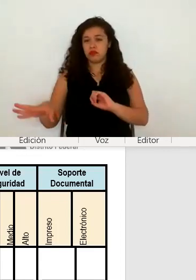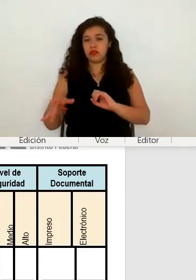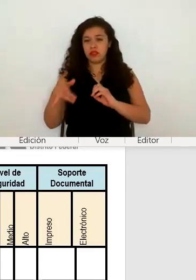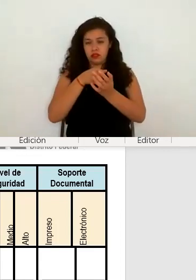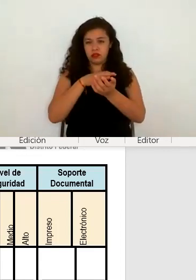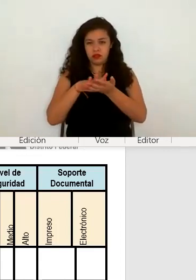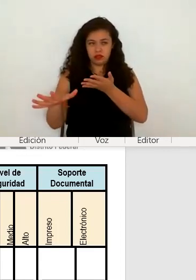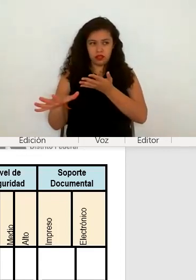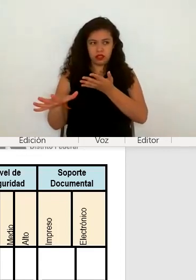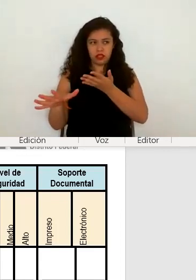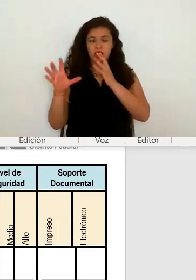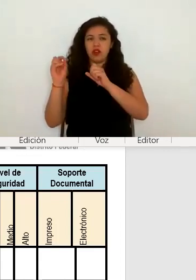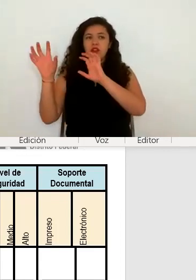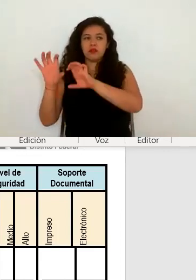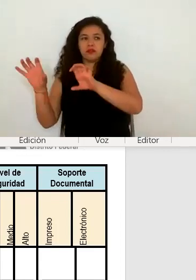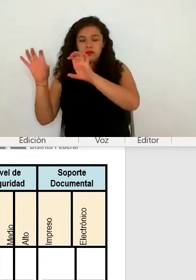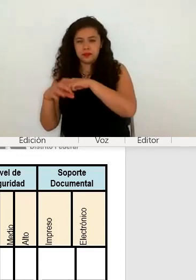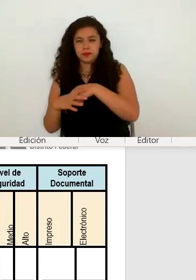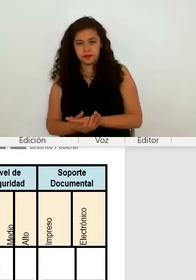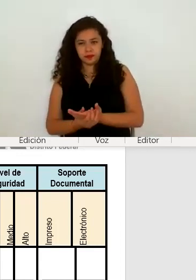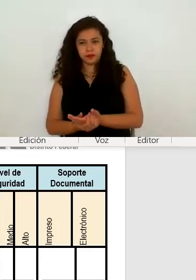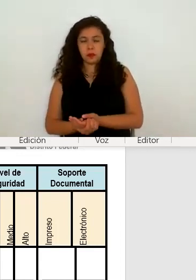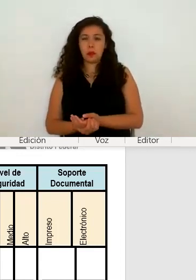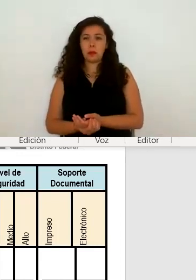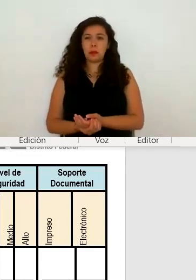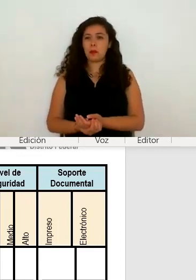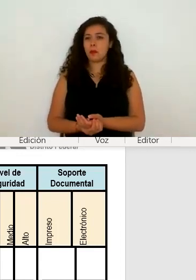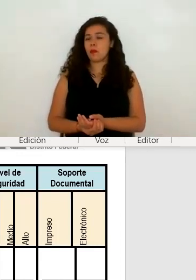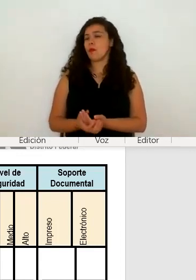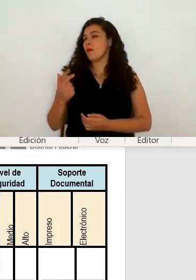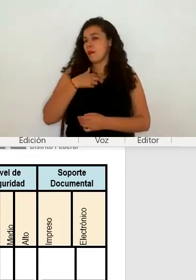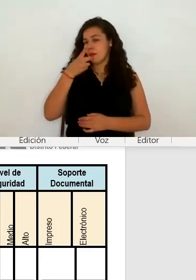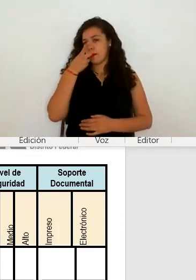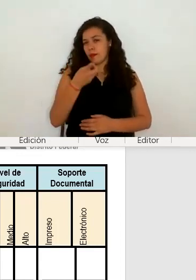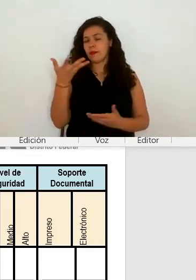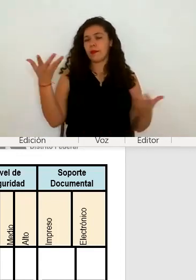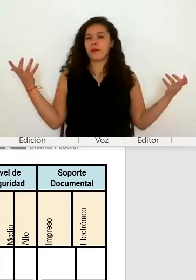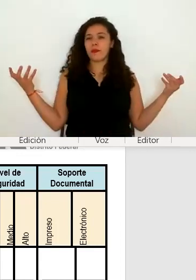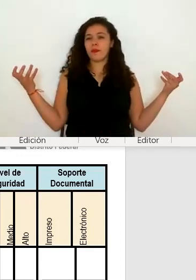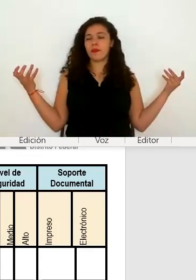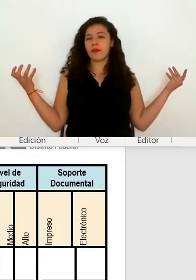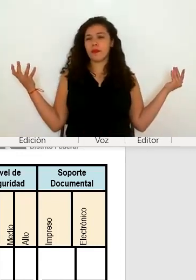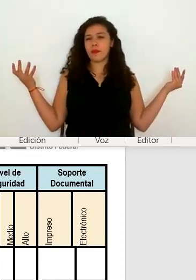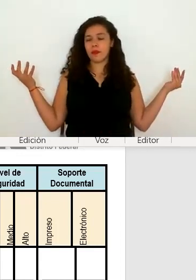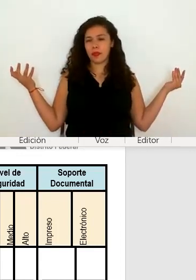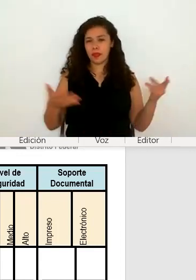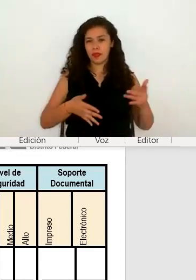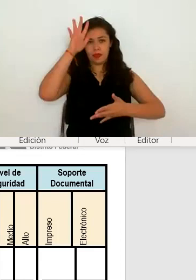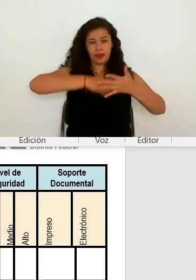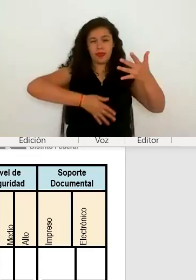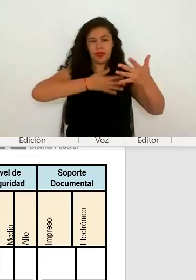y electrónico. Entonces, les decía, es importante que ustedes realicen una tabla